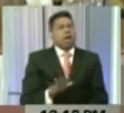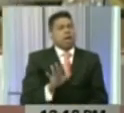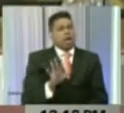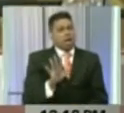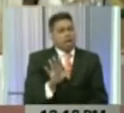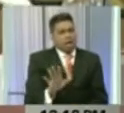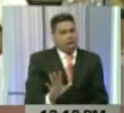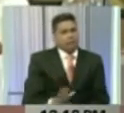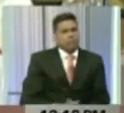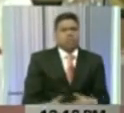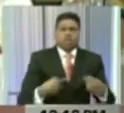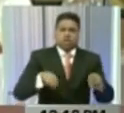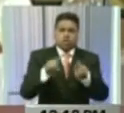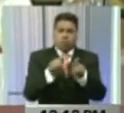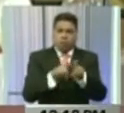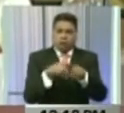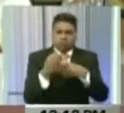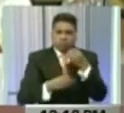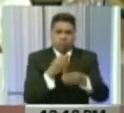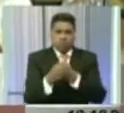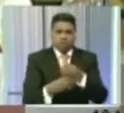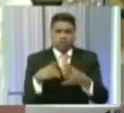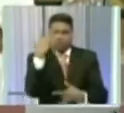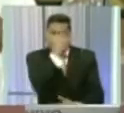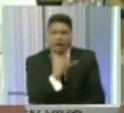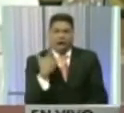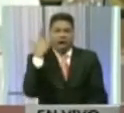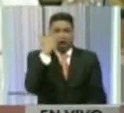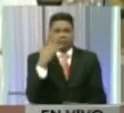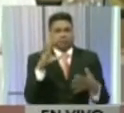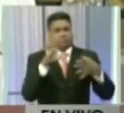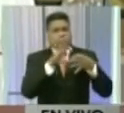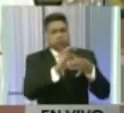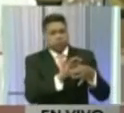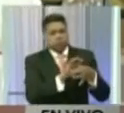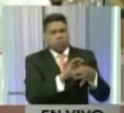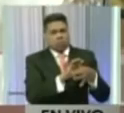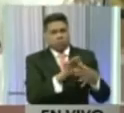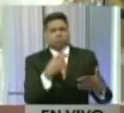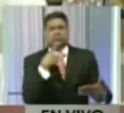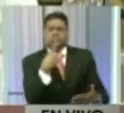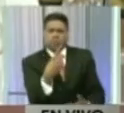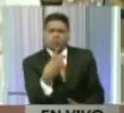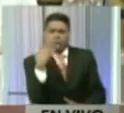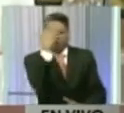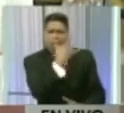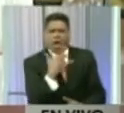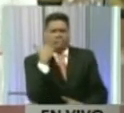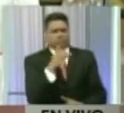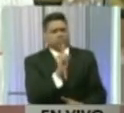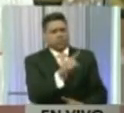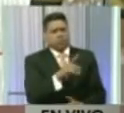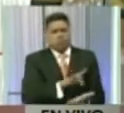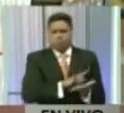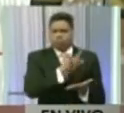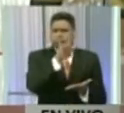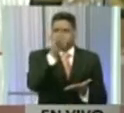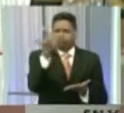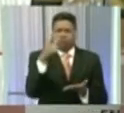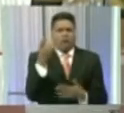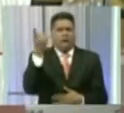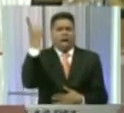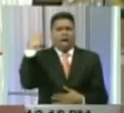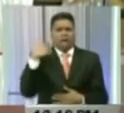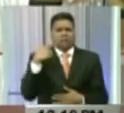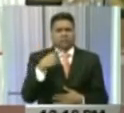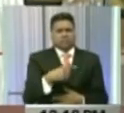Pero eso mismo lo hizo en la Unión Africana. Yo acompañé a Chávez cuando fue a África. Chávez tenía siempre la tendencia de llevarse a los ministros desde el